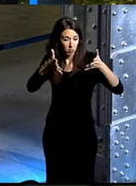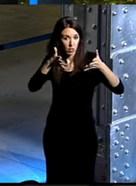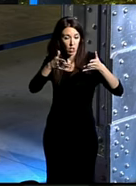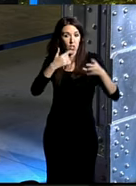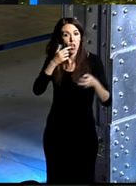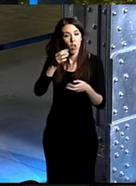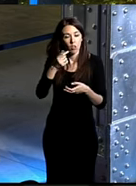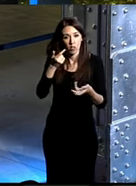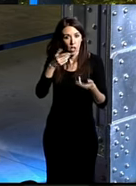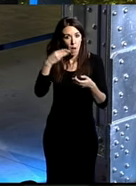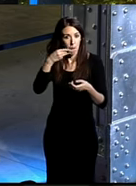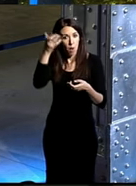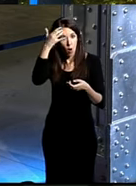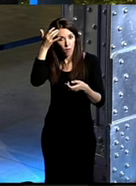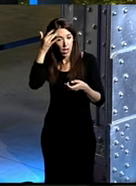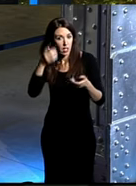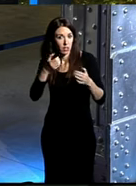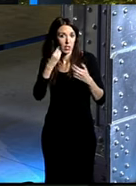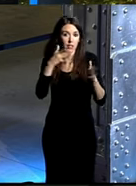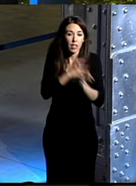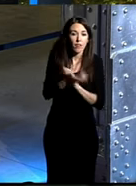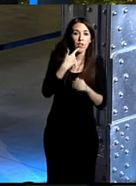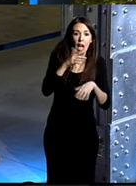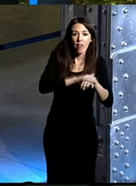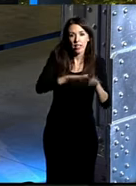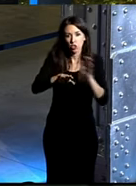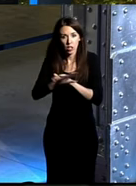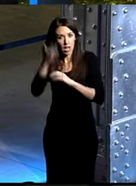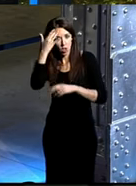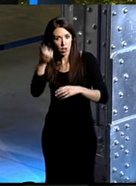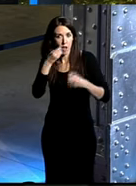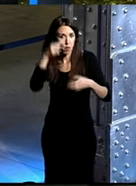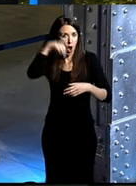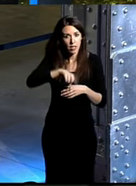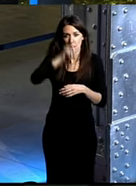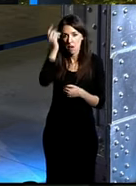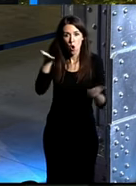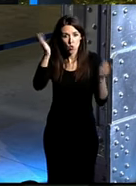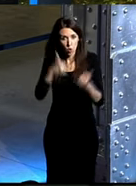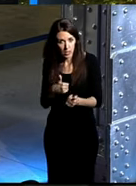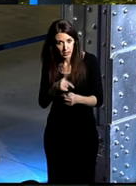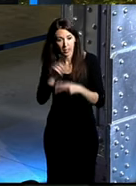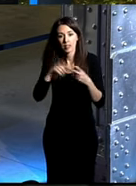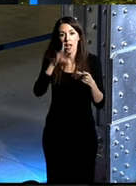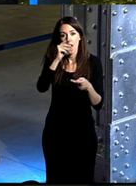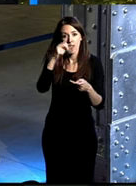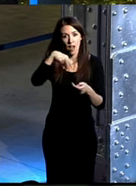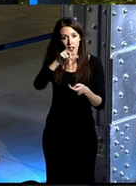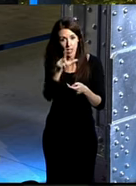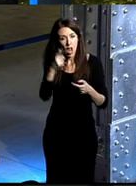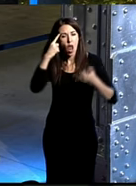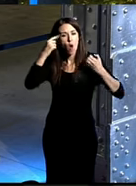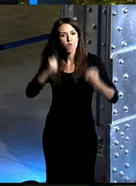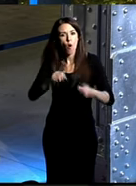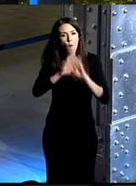se llama Top Brain, Bottom Brain. No existe más lo de cerebro izquierdo, cerebro derecho, sino cerebro de arriba, cerebro de abajo. Daniel Levitin, que es el